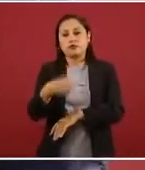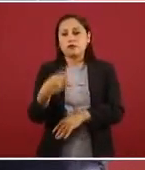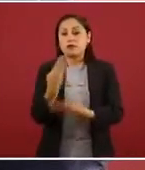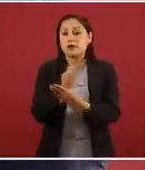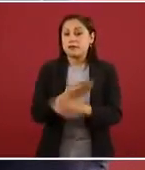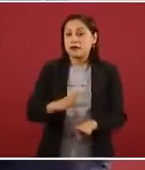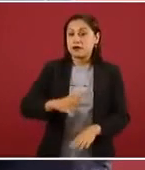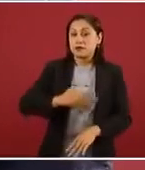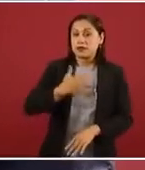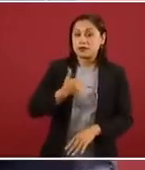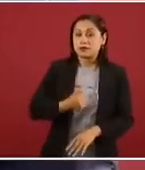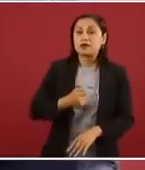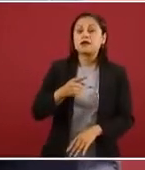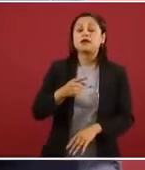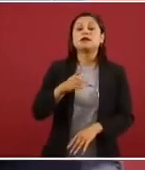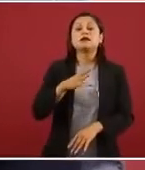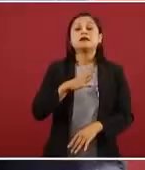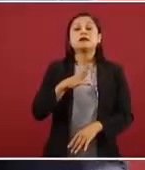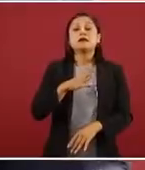sucursales a 13 mil.